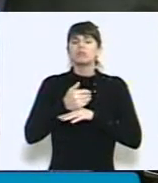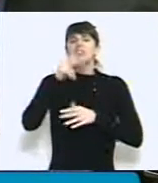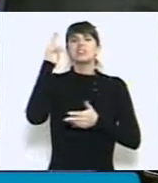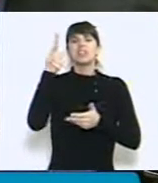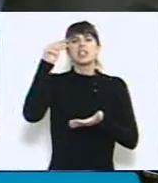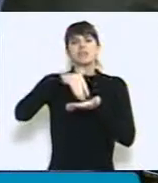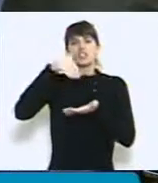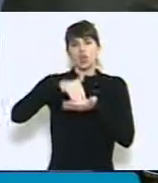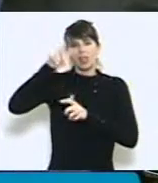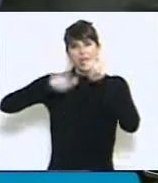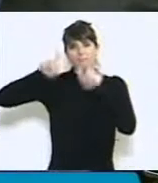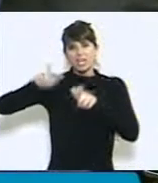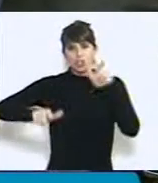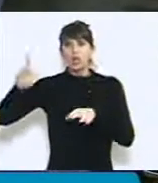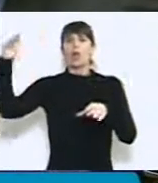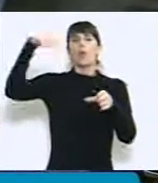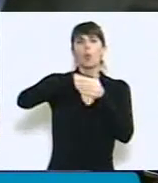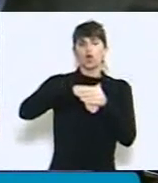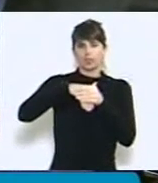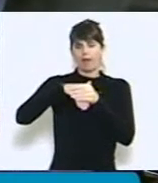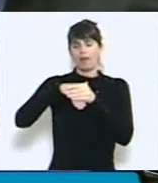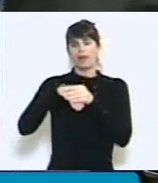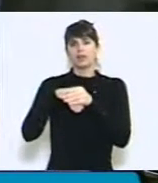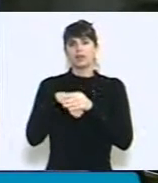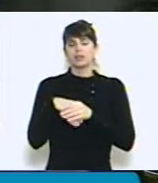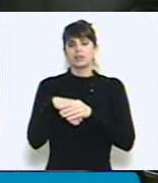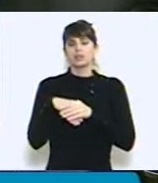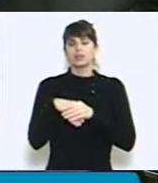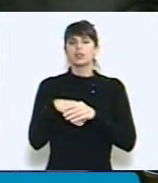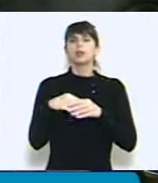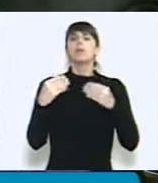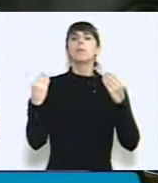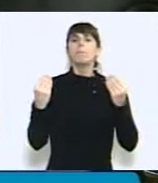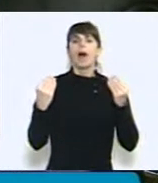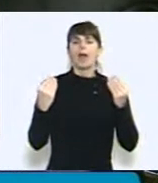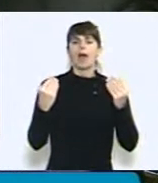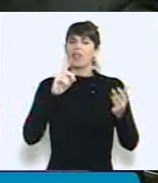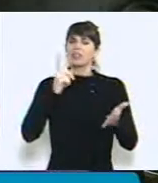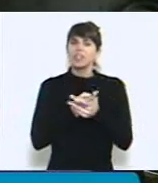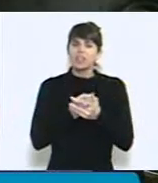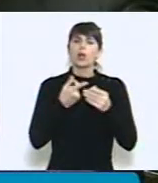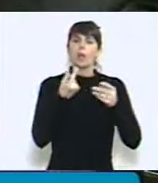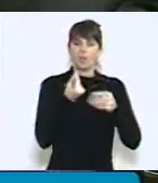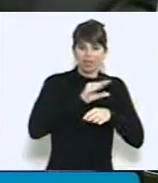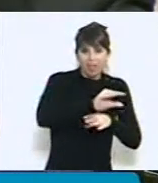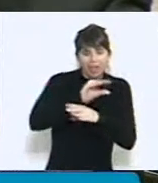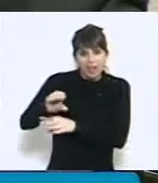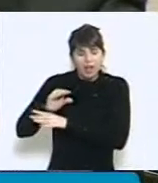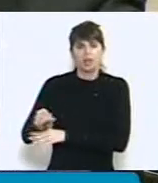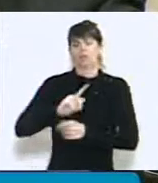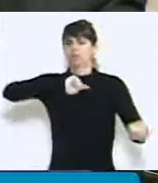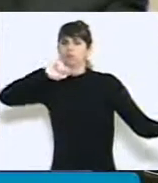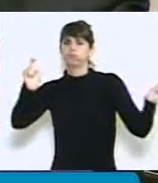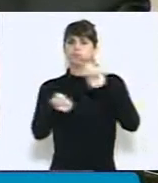con su voto votaron a favor de lo que llamamos un shock redistributivo, que tenía como objeto poner en